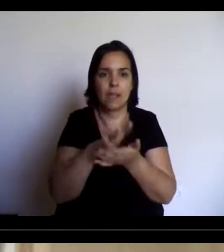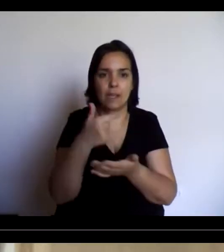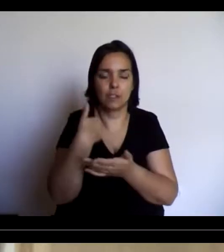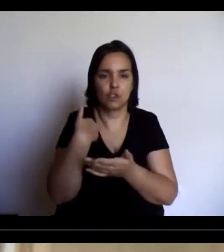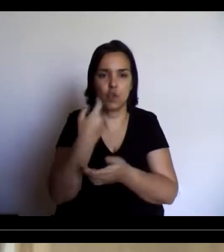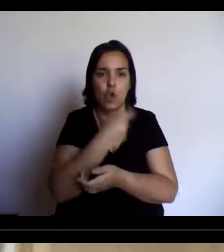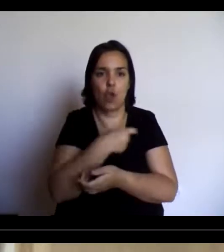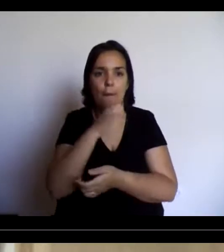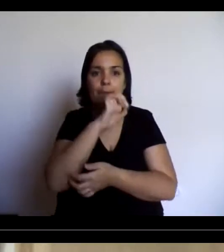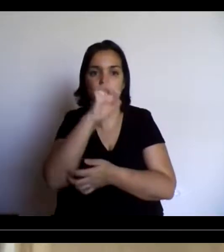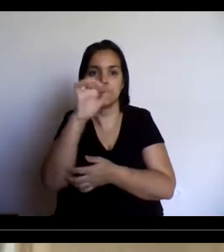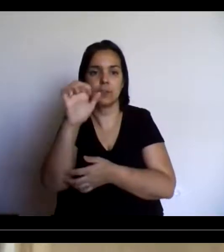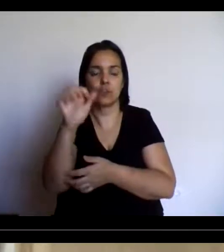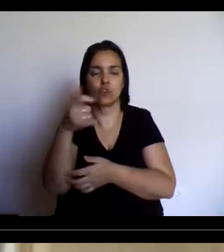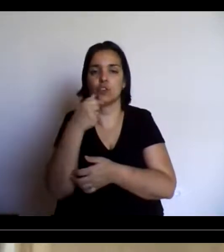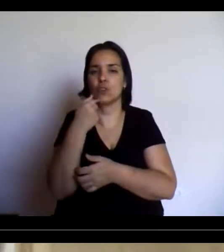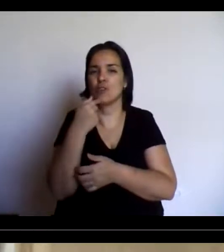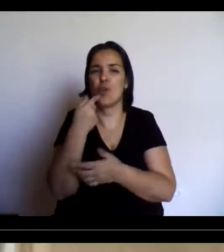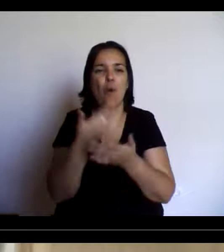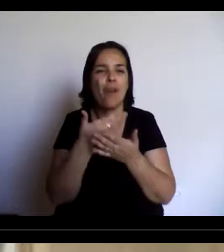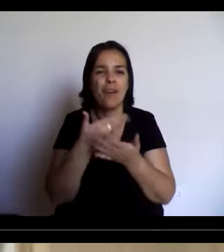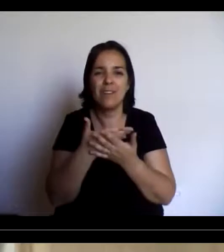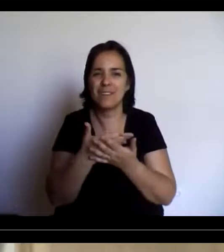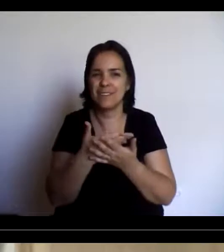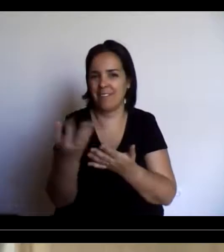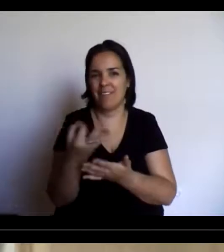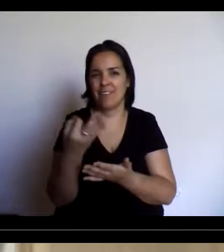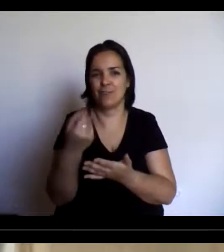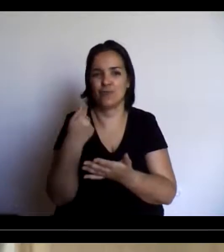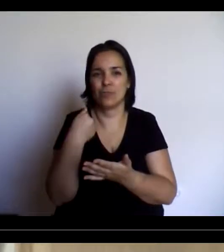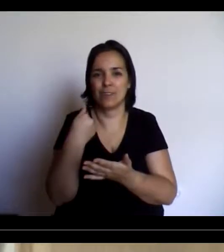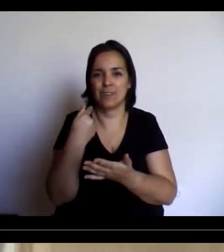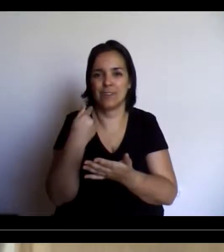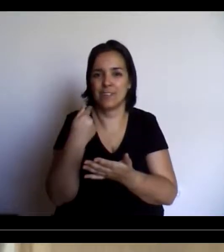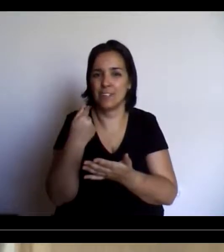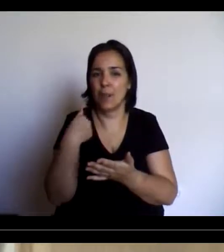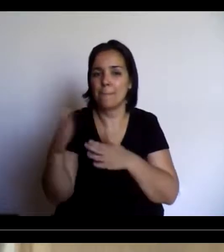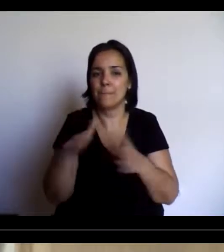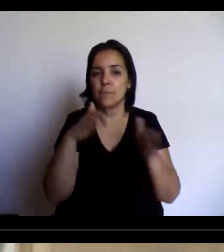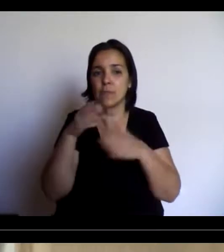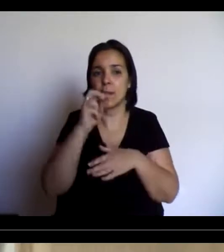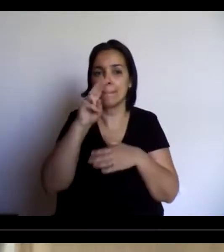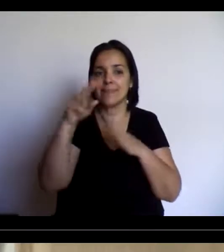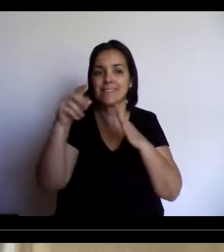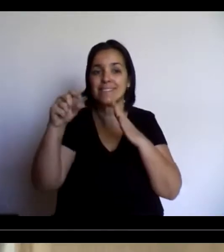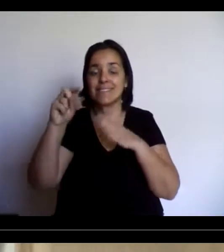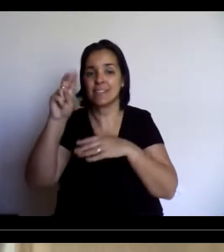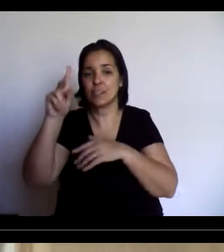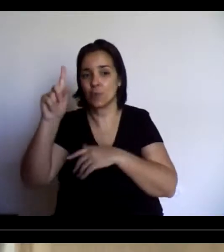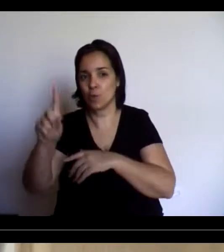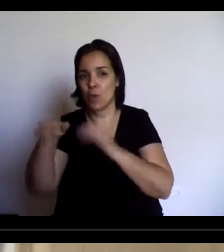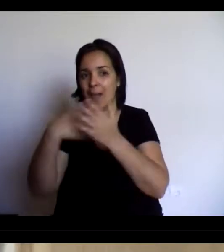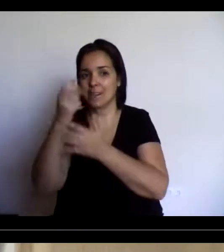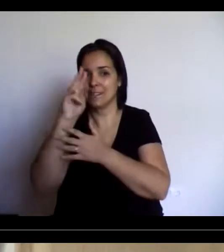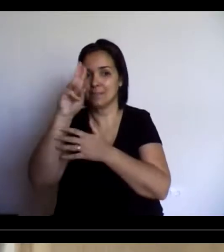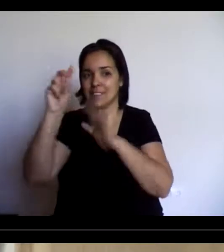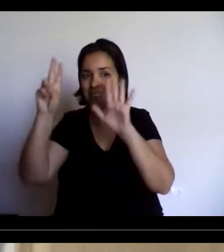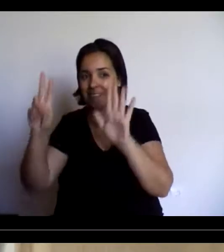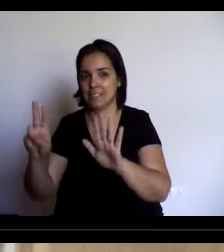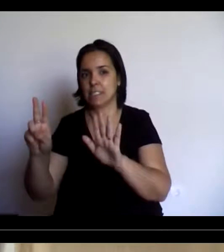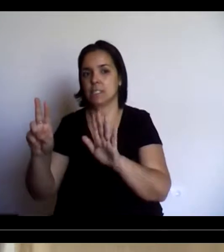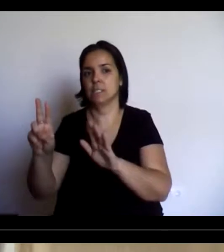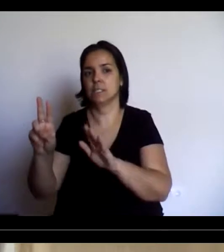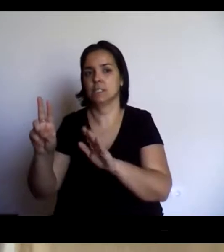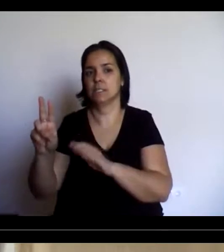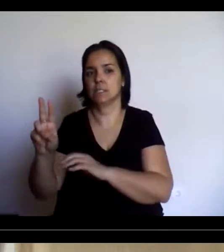Europea reunida y lo que proponíamos era que en el siguiente periodo, en el 21-27, los fondos llegaran a todos los municipios,